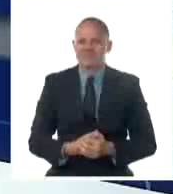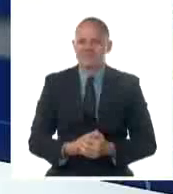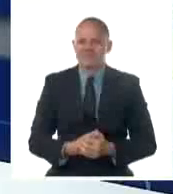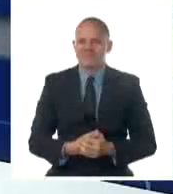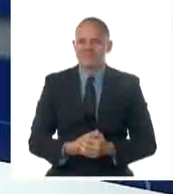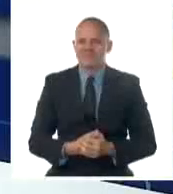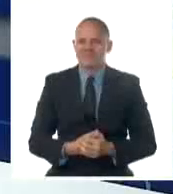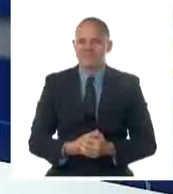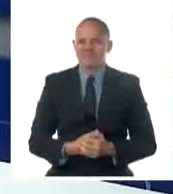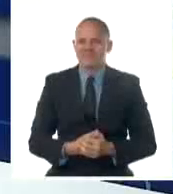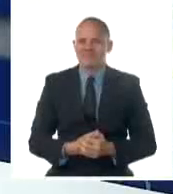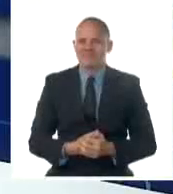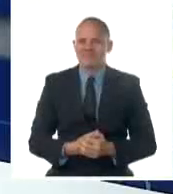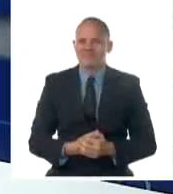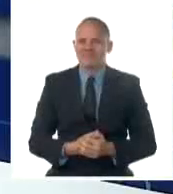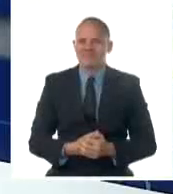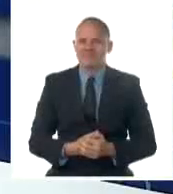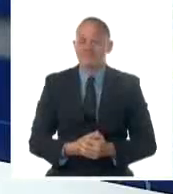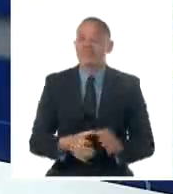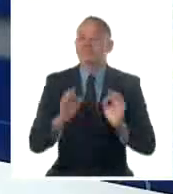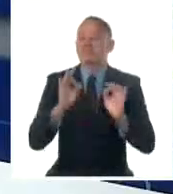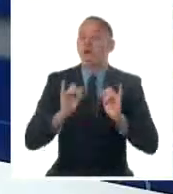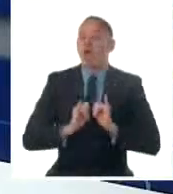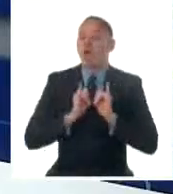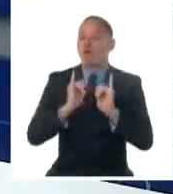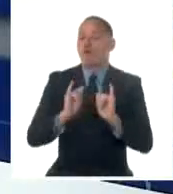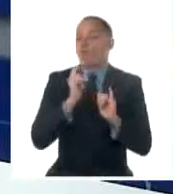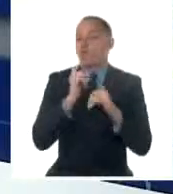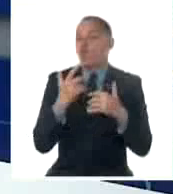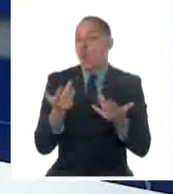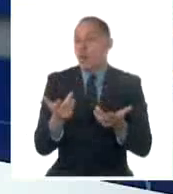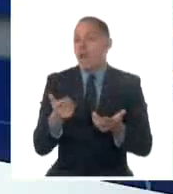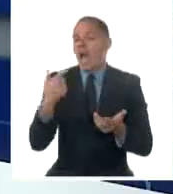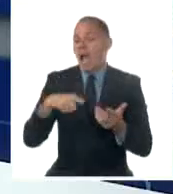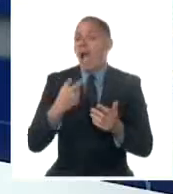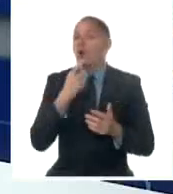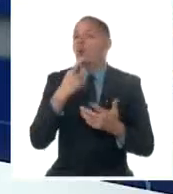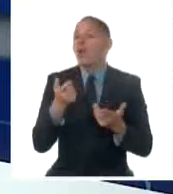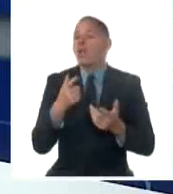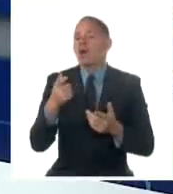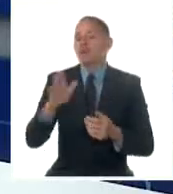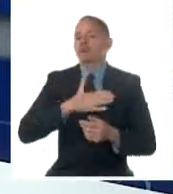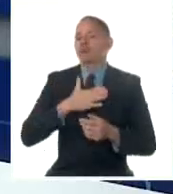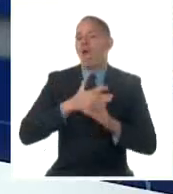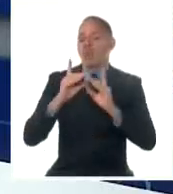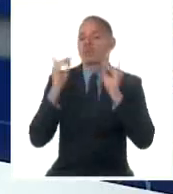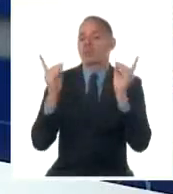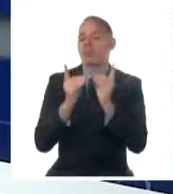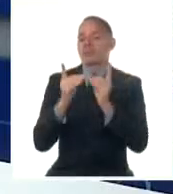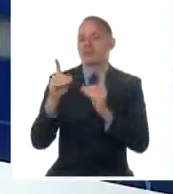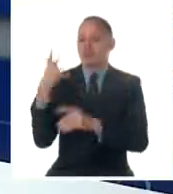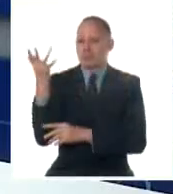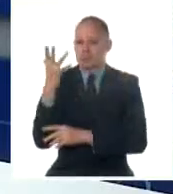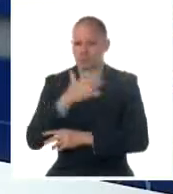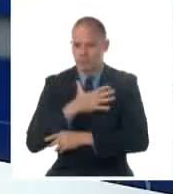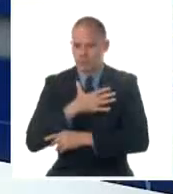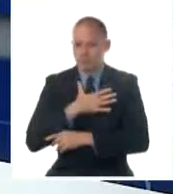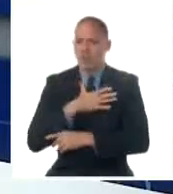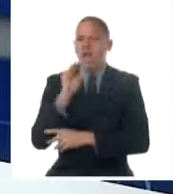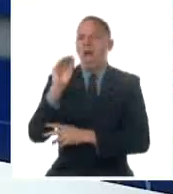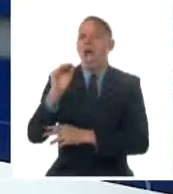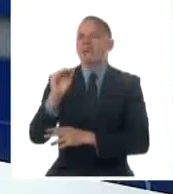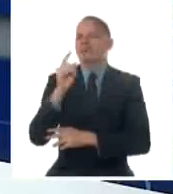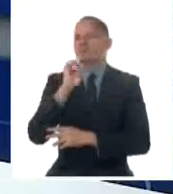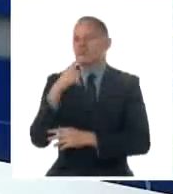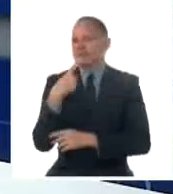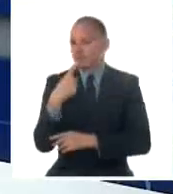Gracias, doctora. Y a propósito, informamos el aviso de ciclón tropical número 4 del Centro de Pronósticos del Instituto de Meteorología. La